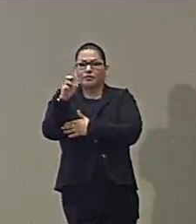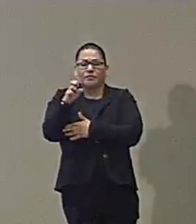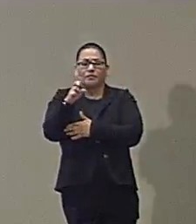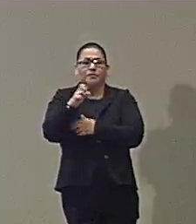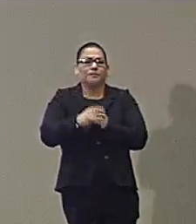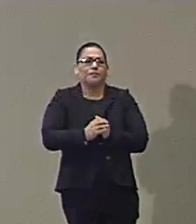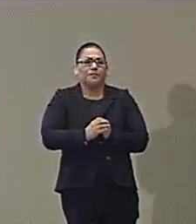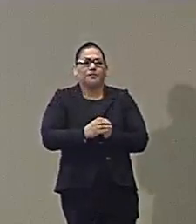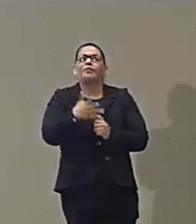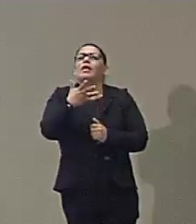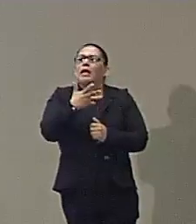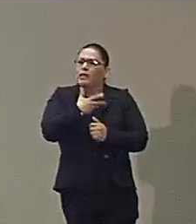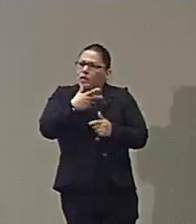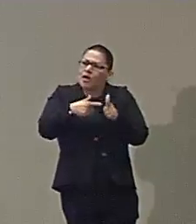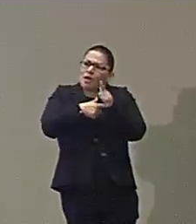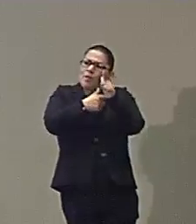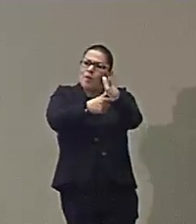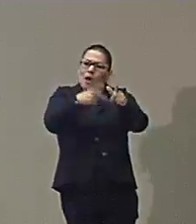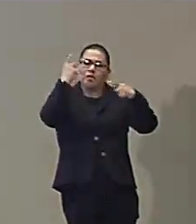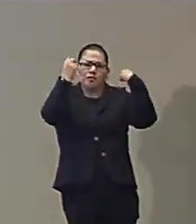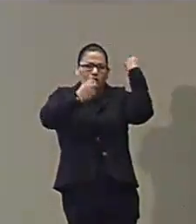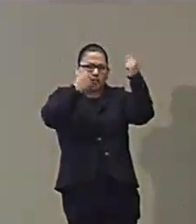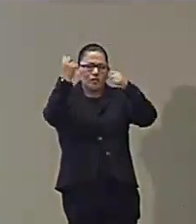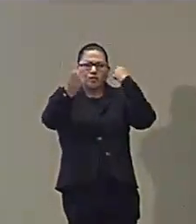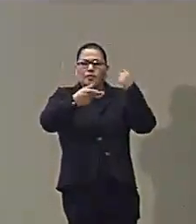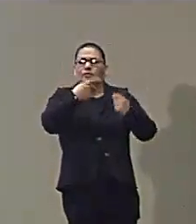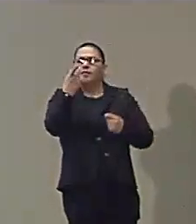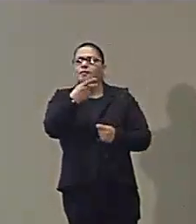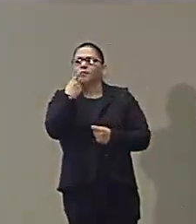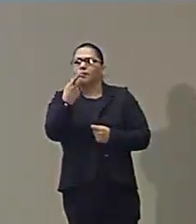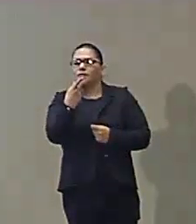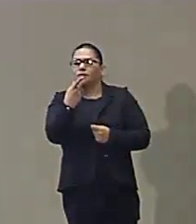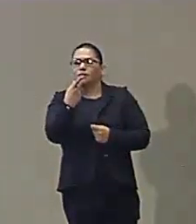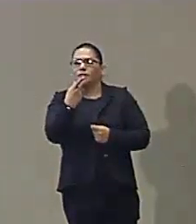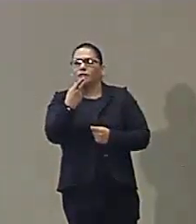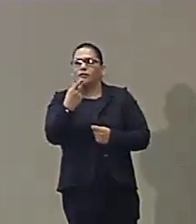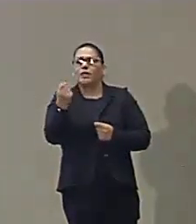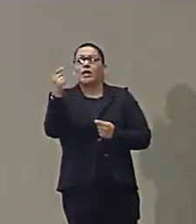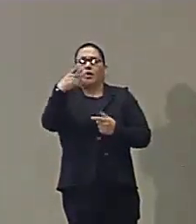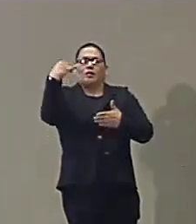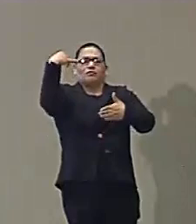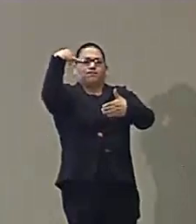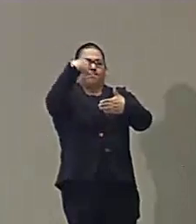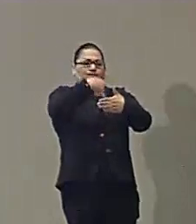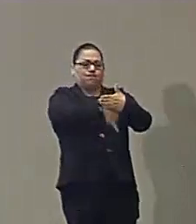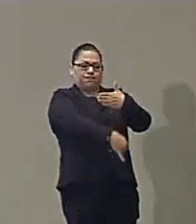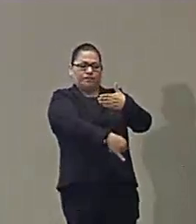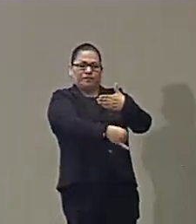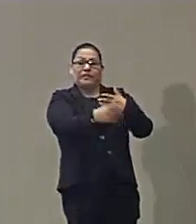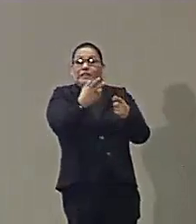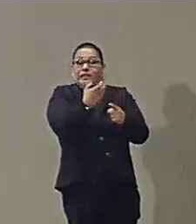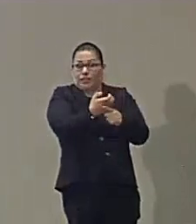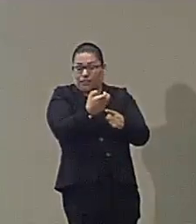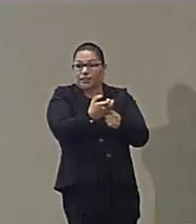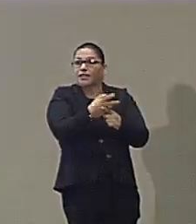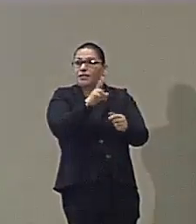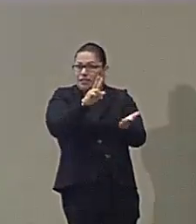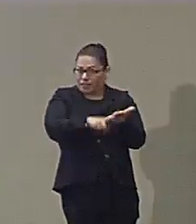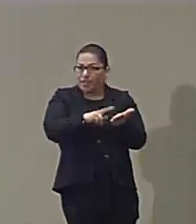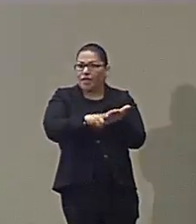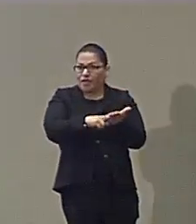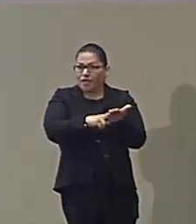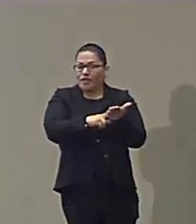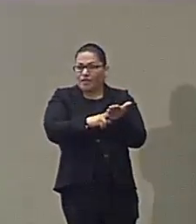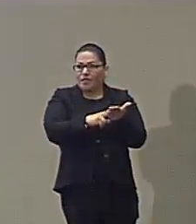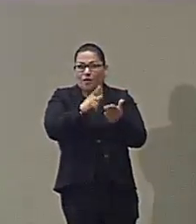tendríamos que reforzar este turismo del que se hablaba que es un turismo interior ese valdría mucho la pena que lo